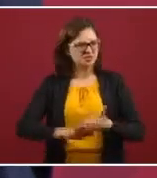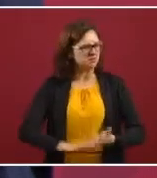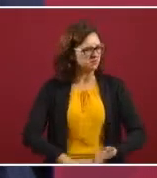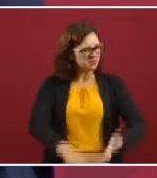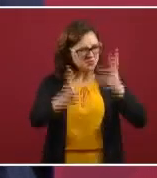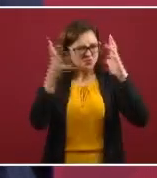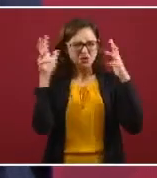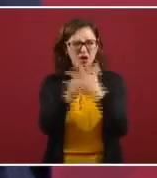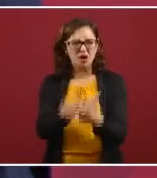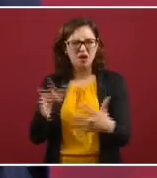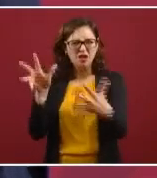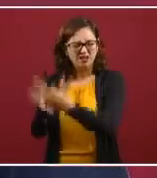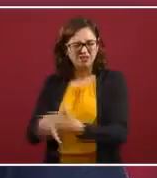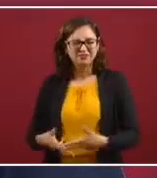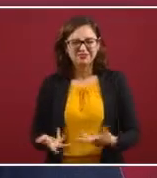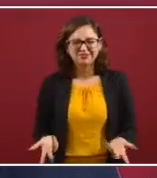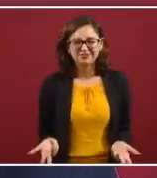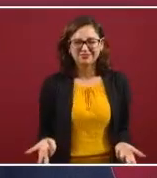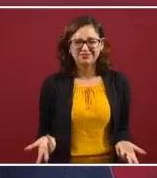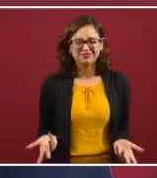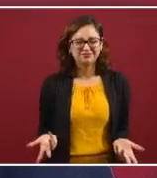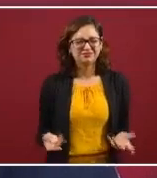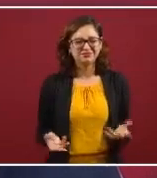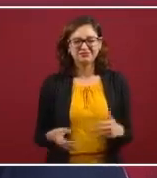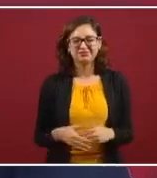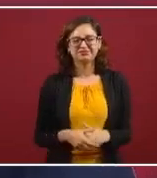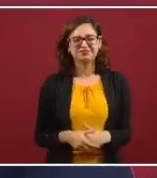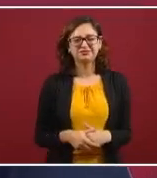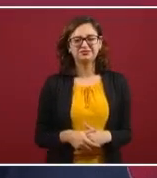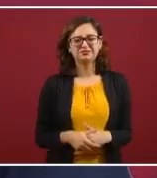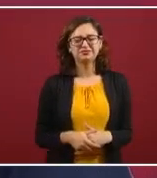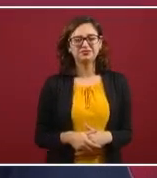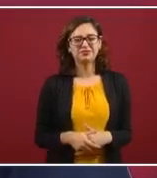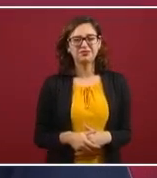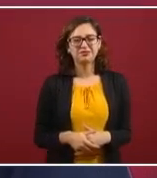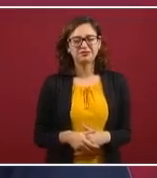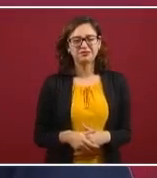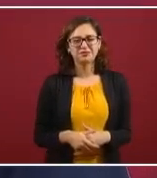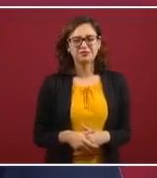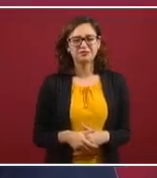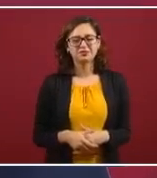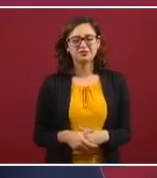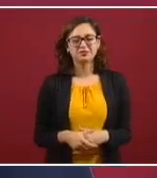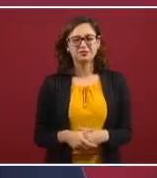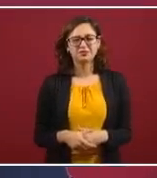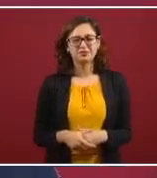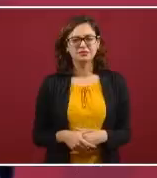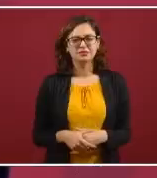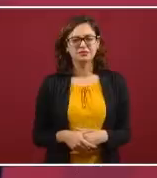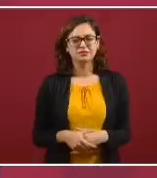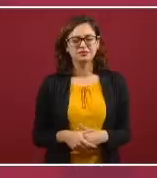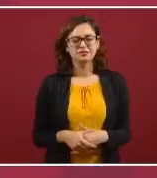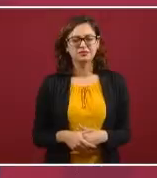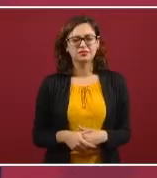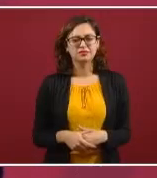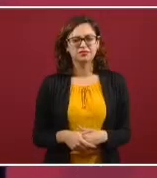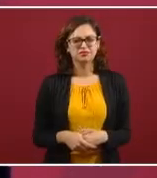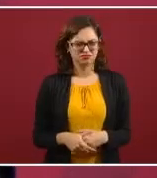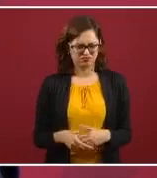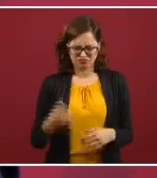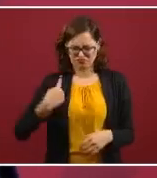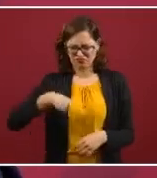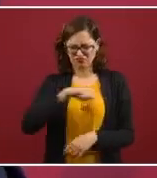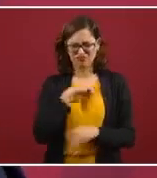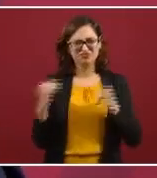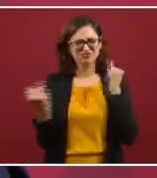violencia, que respondiéramos así con